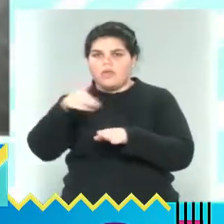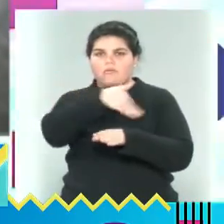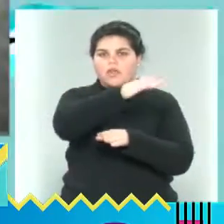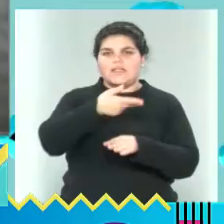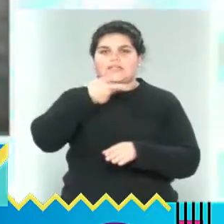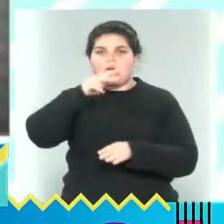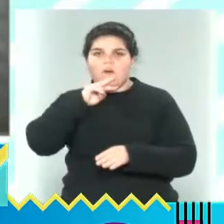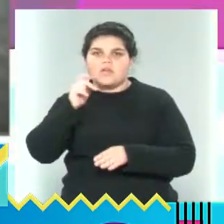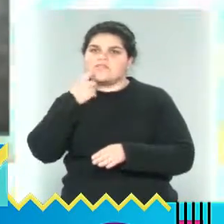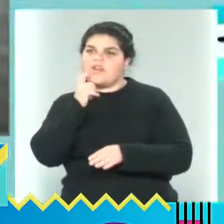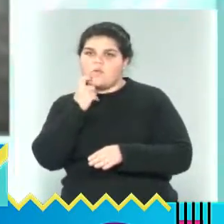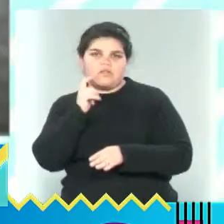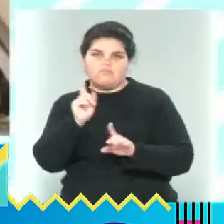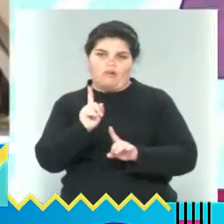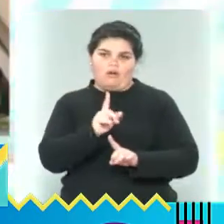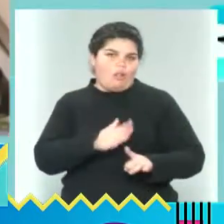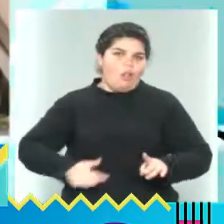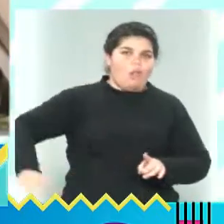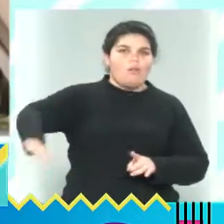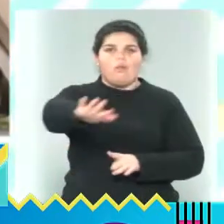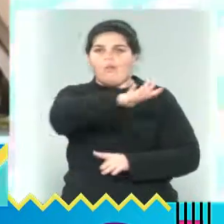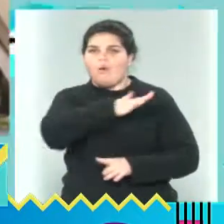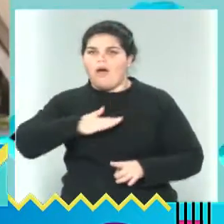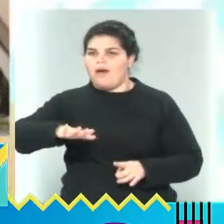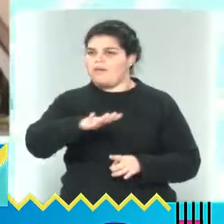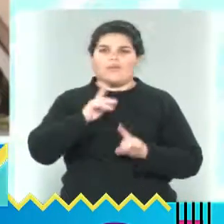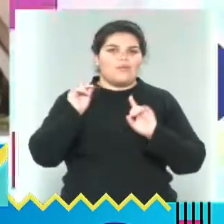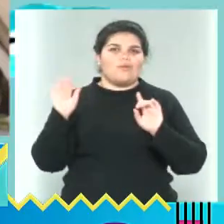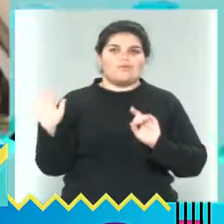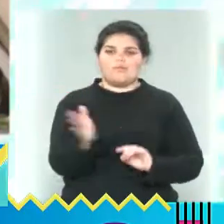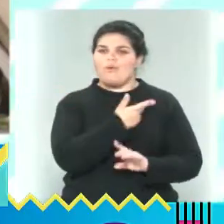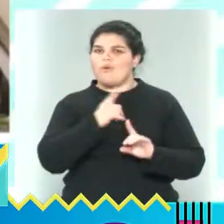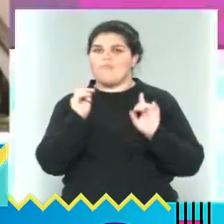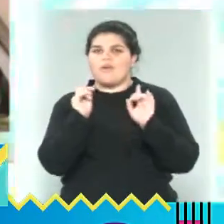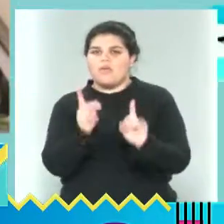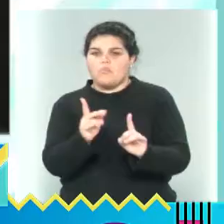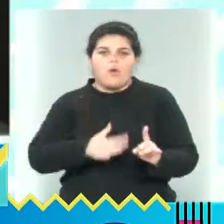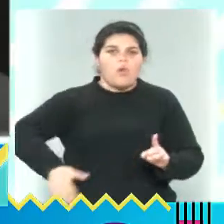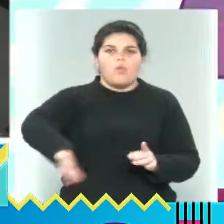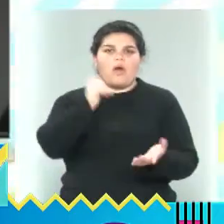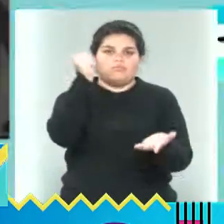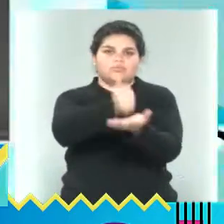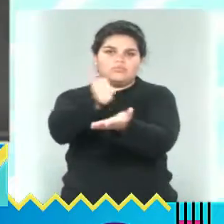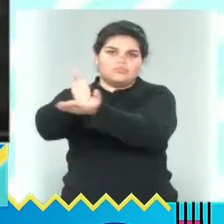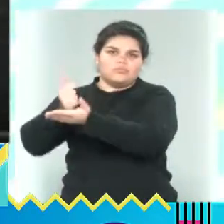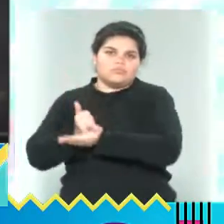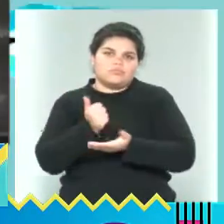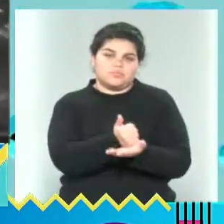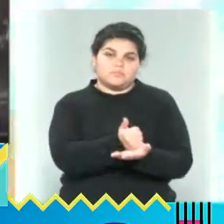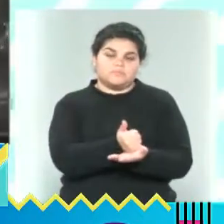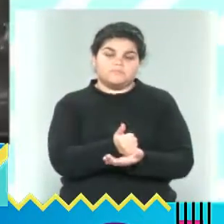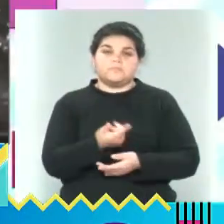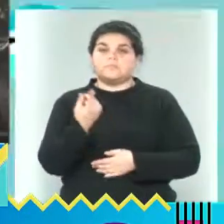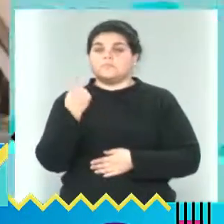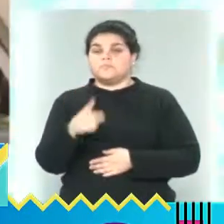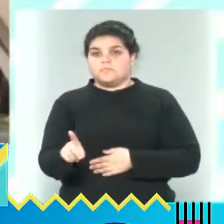Luis. Es todo un gran territorio, es una única casa que tenemos para habitar. Yo creo que el gran